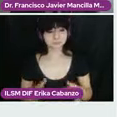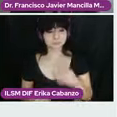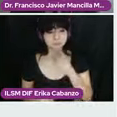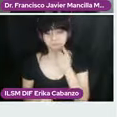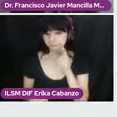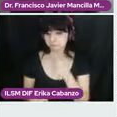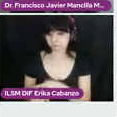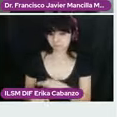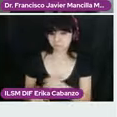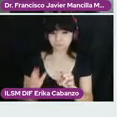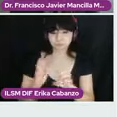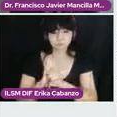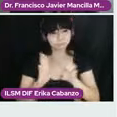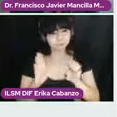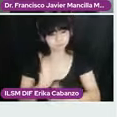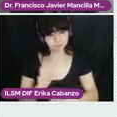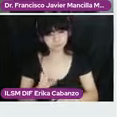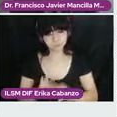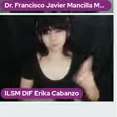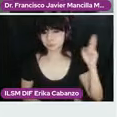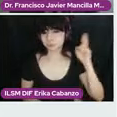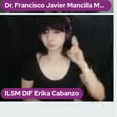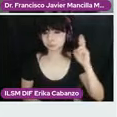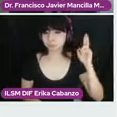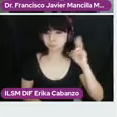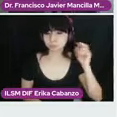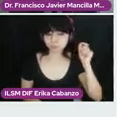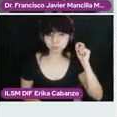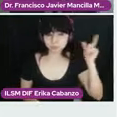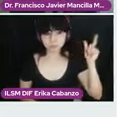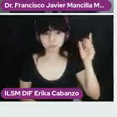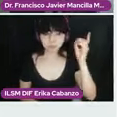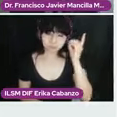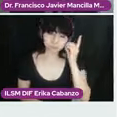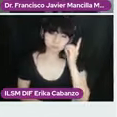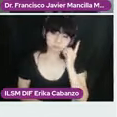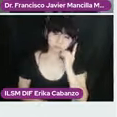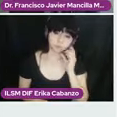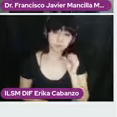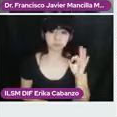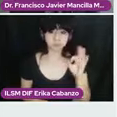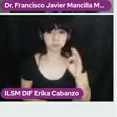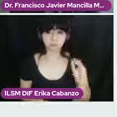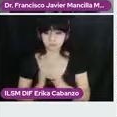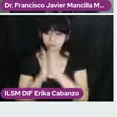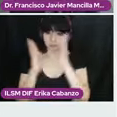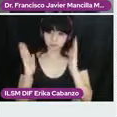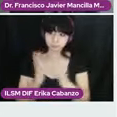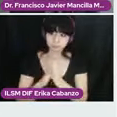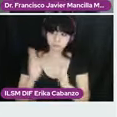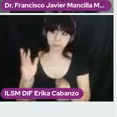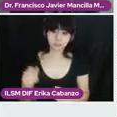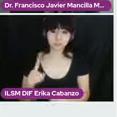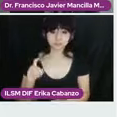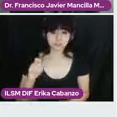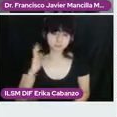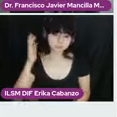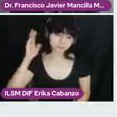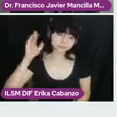el radio encendido, ¿sí? En una banda blanca o que tuviera una fuente en su cuarto, ¿sí? Para escuchar el sonido de las